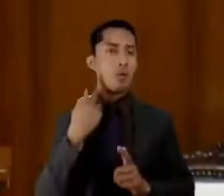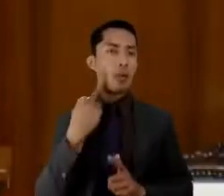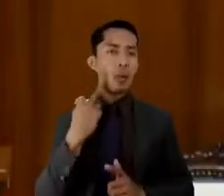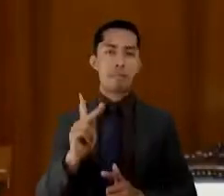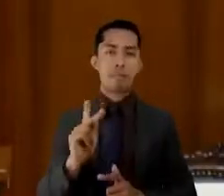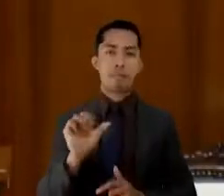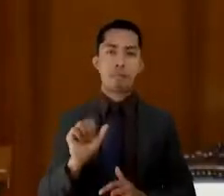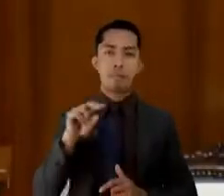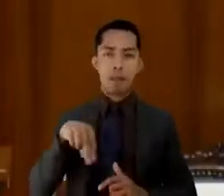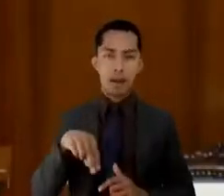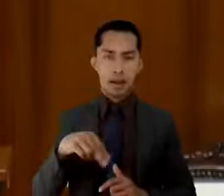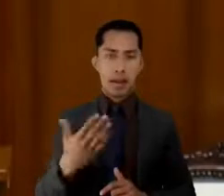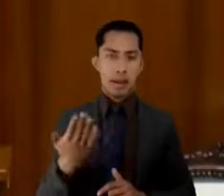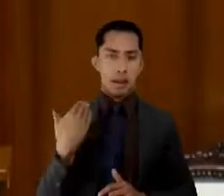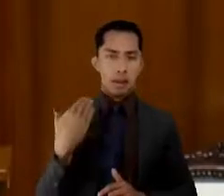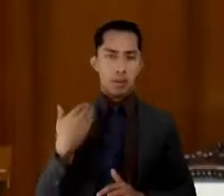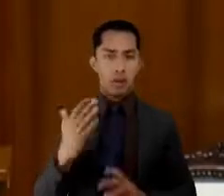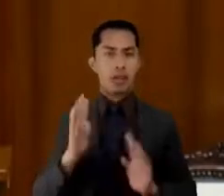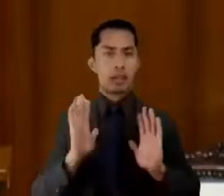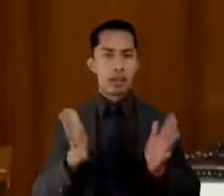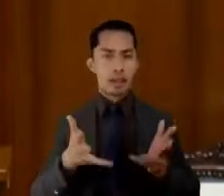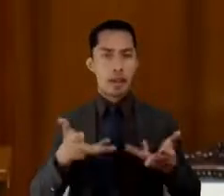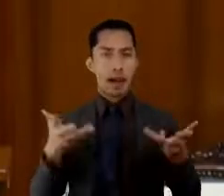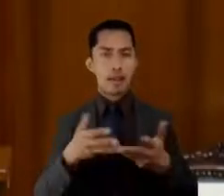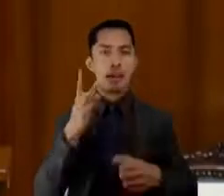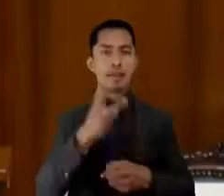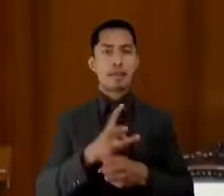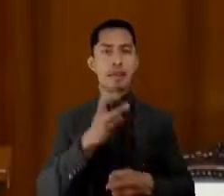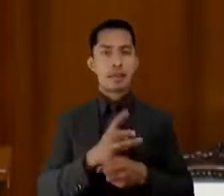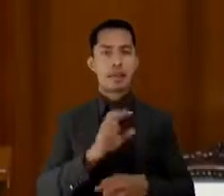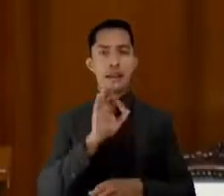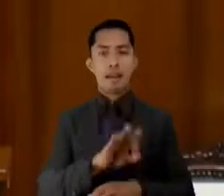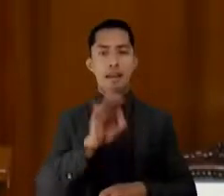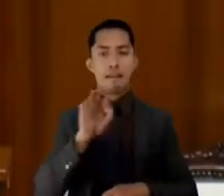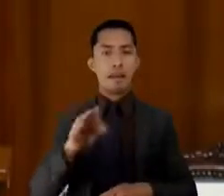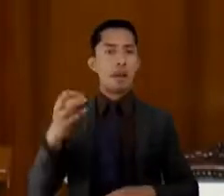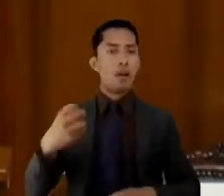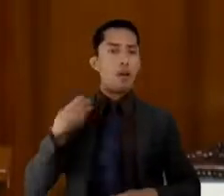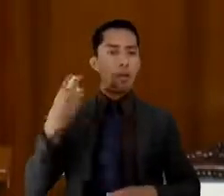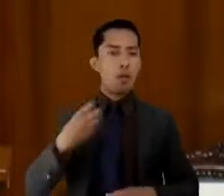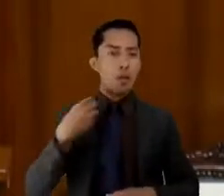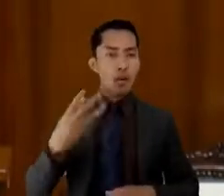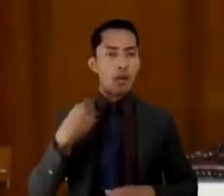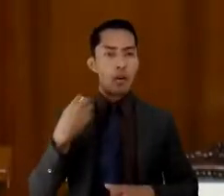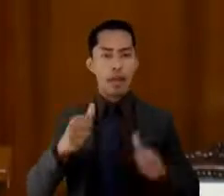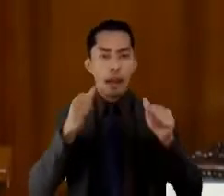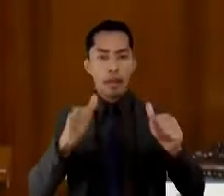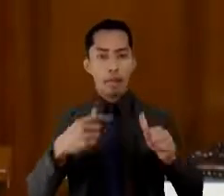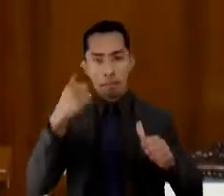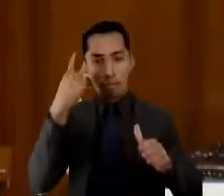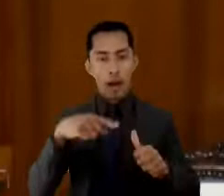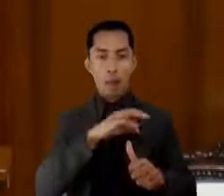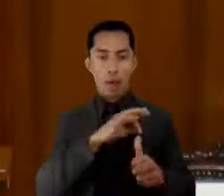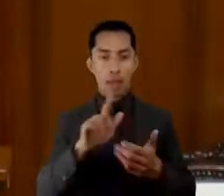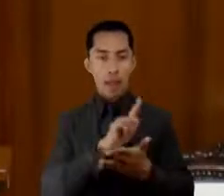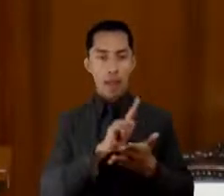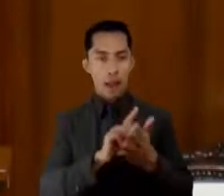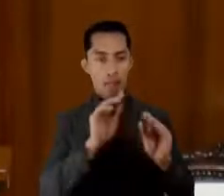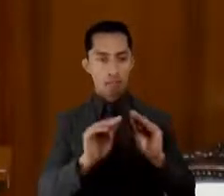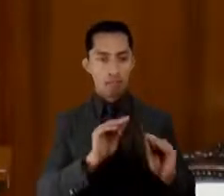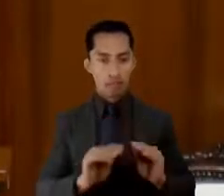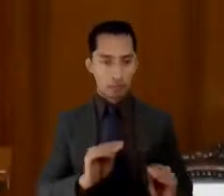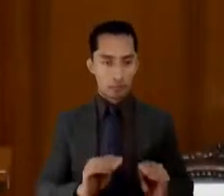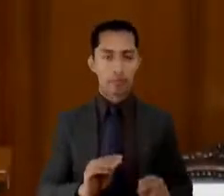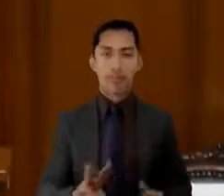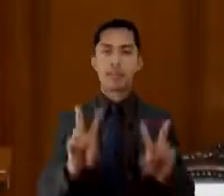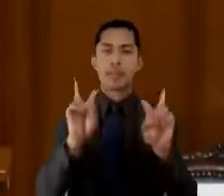Nacional celebró su tercera fecha de los foros Escuchar para Legislar. El